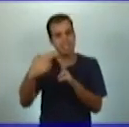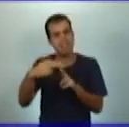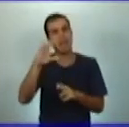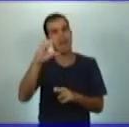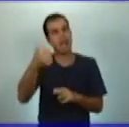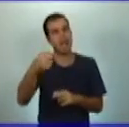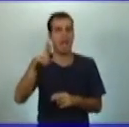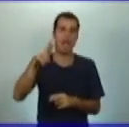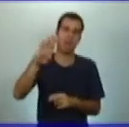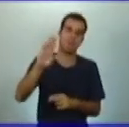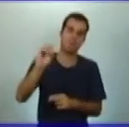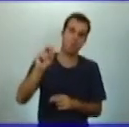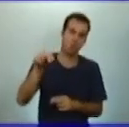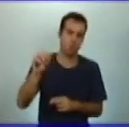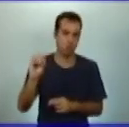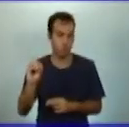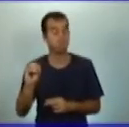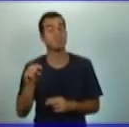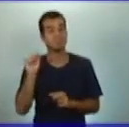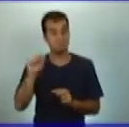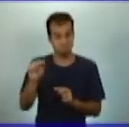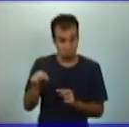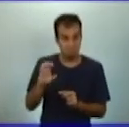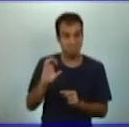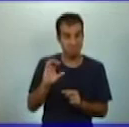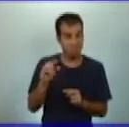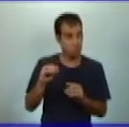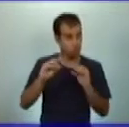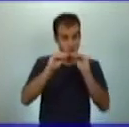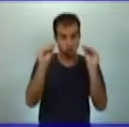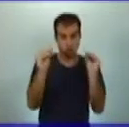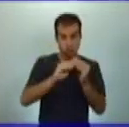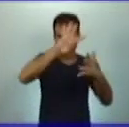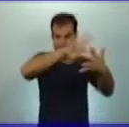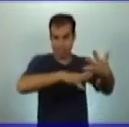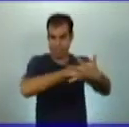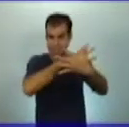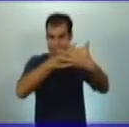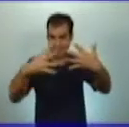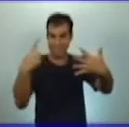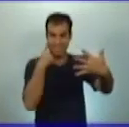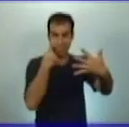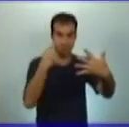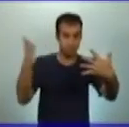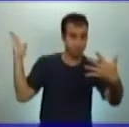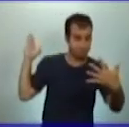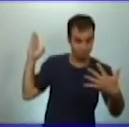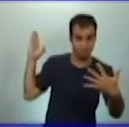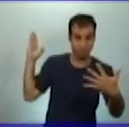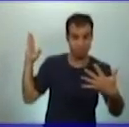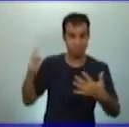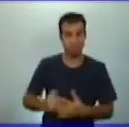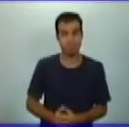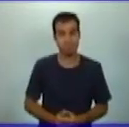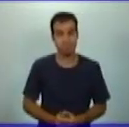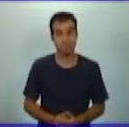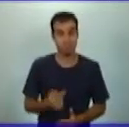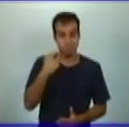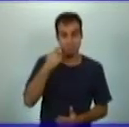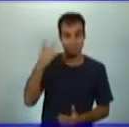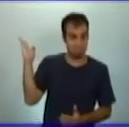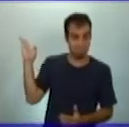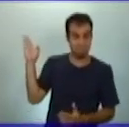que todos los elementos químicos que se conocen hasta el momento aparecen en la tabla periódica. Tabla periódica que para ustedes es un